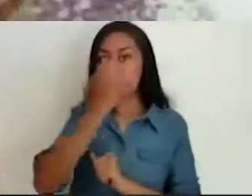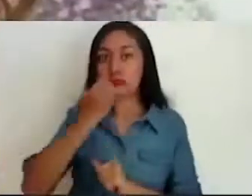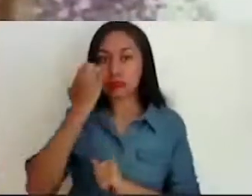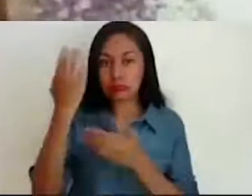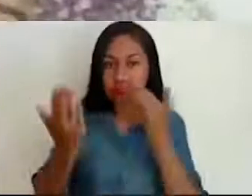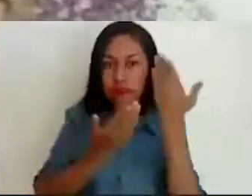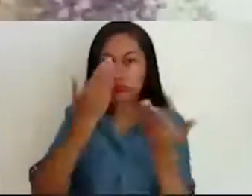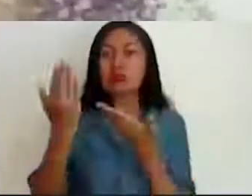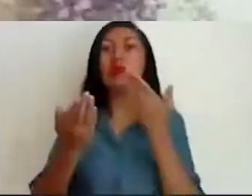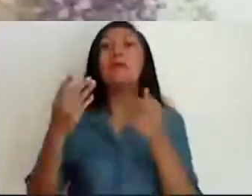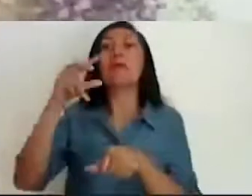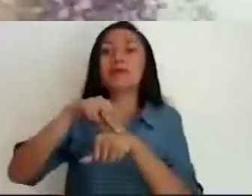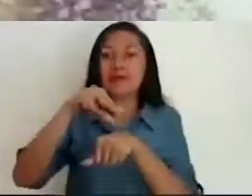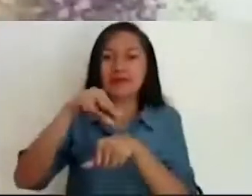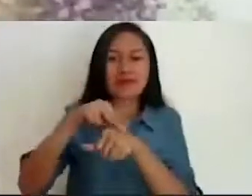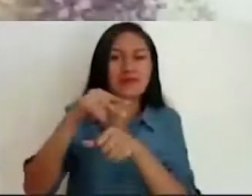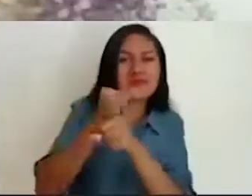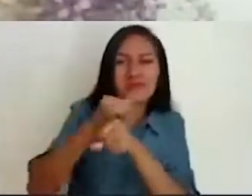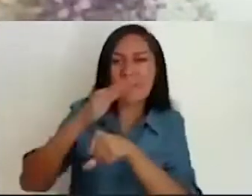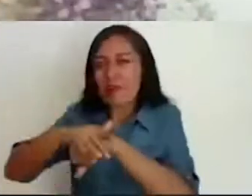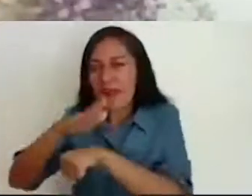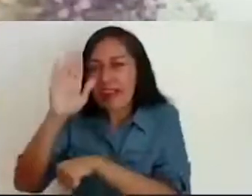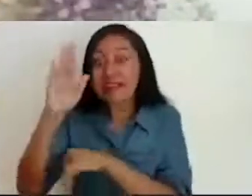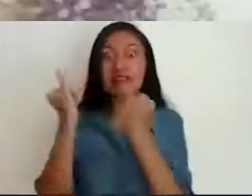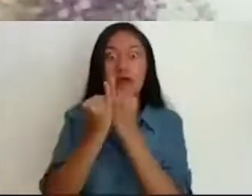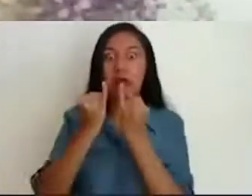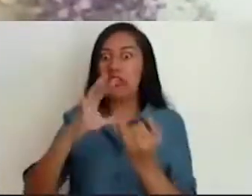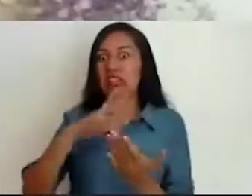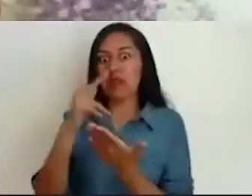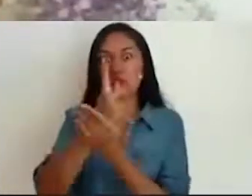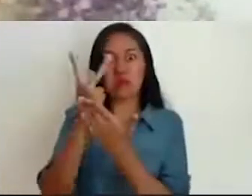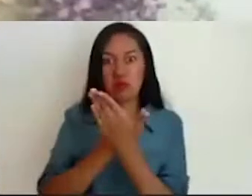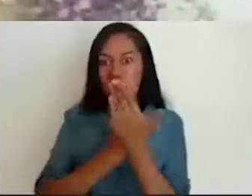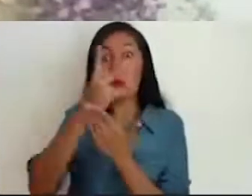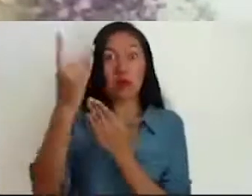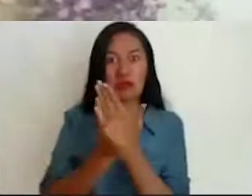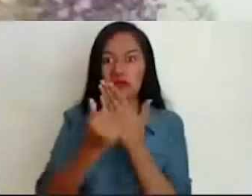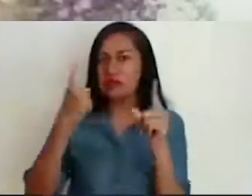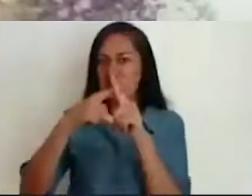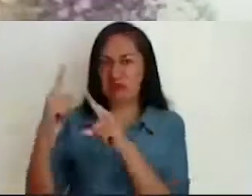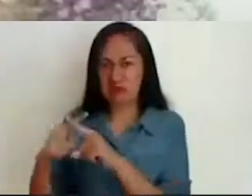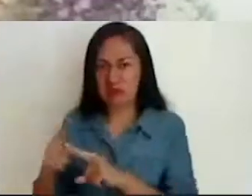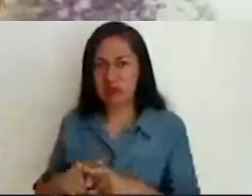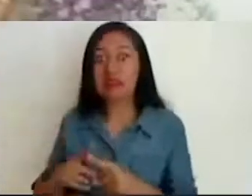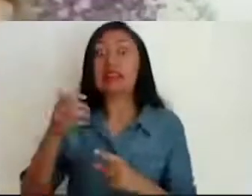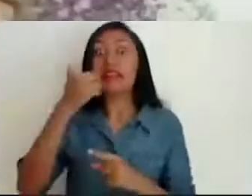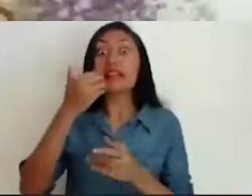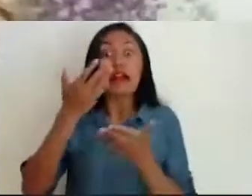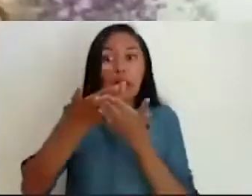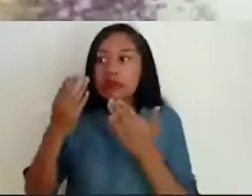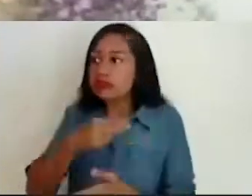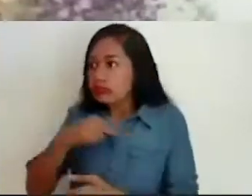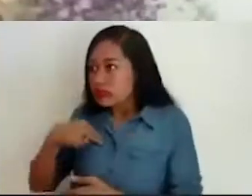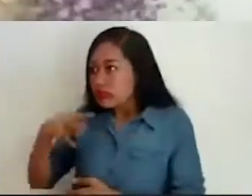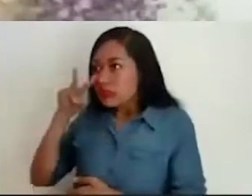de la medicina y bueno, tienen una serie de proyectos colegados entre ellos con los que ahora damos continuidad un poco a